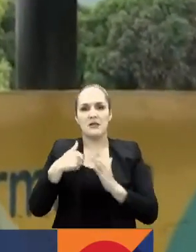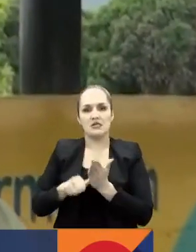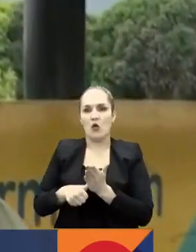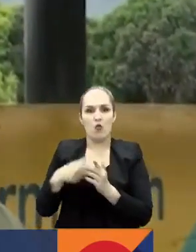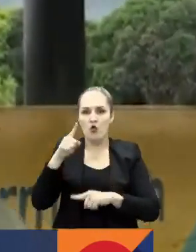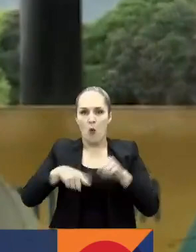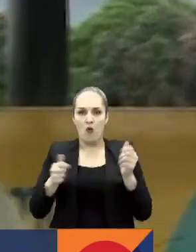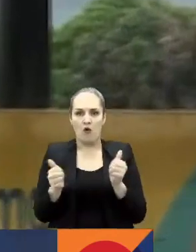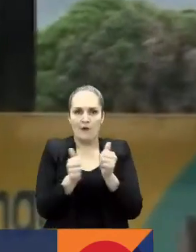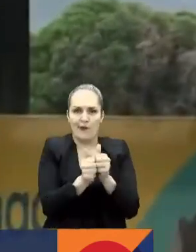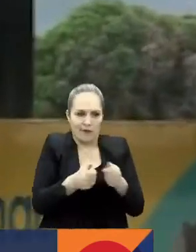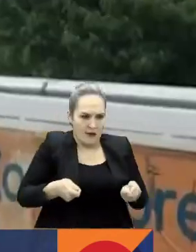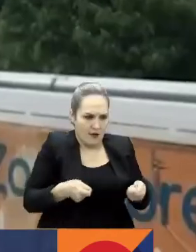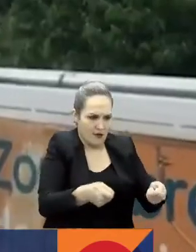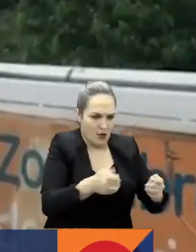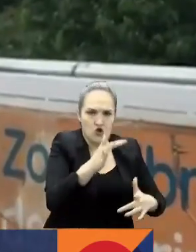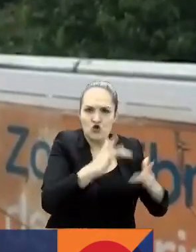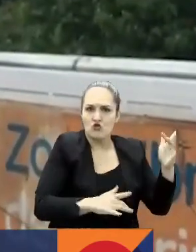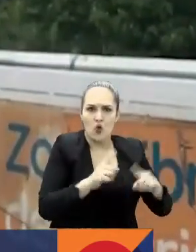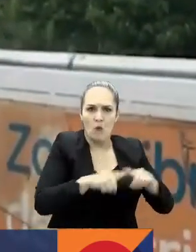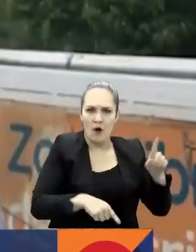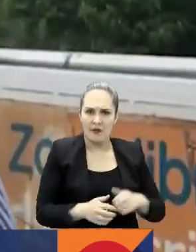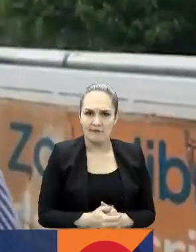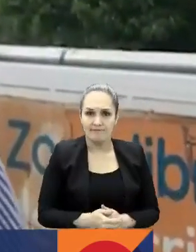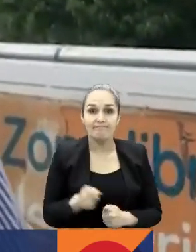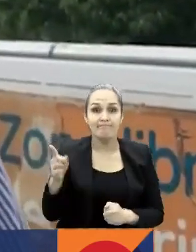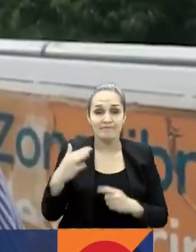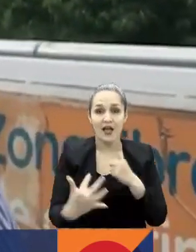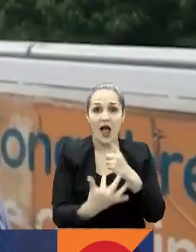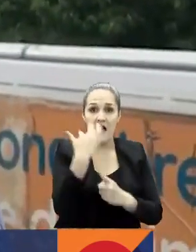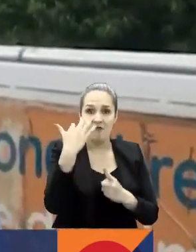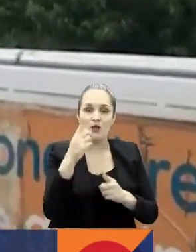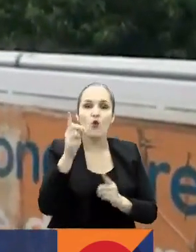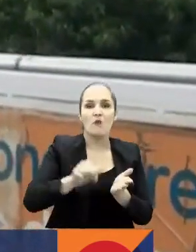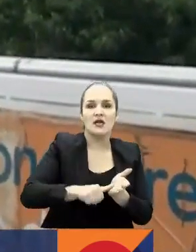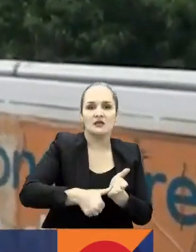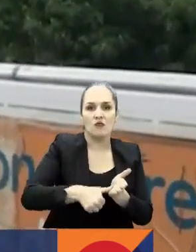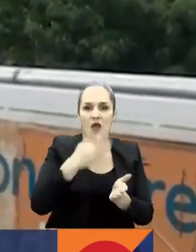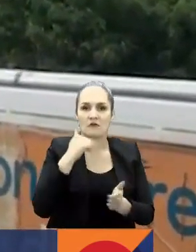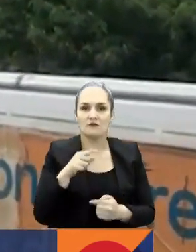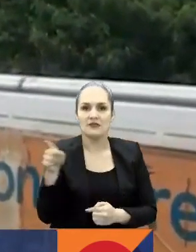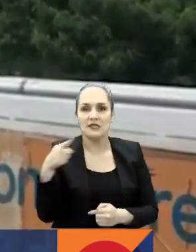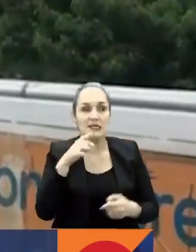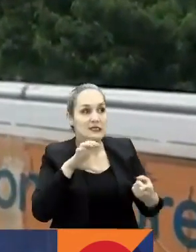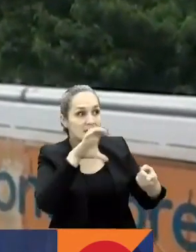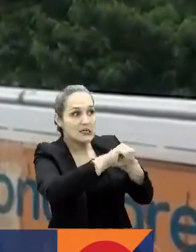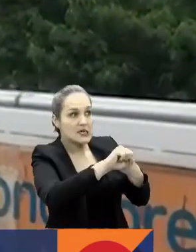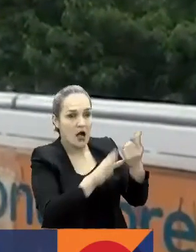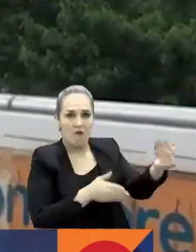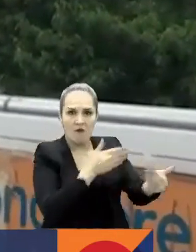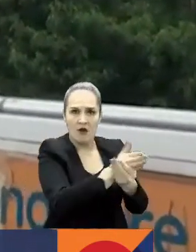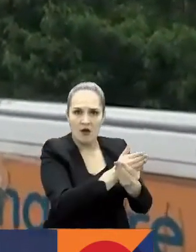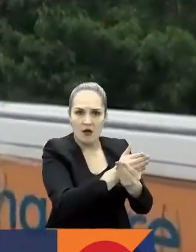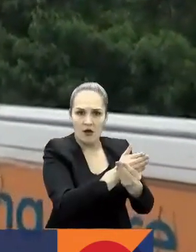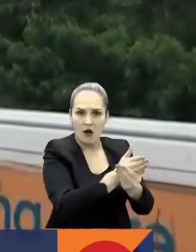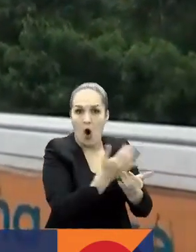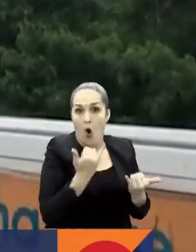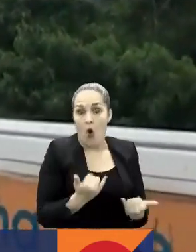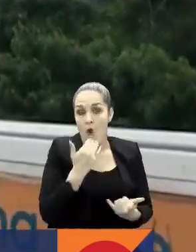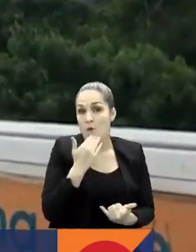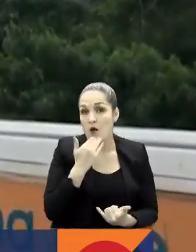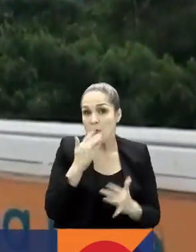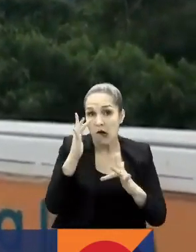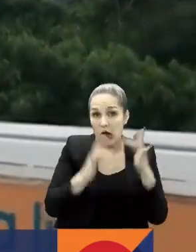impar y el mío es par. Están trancando por el número de la cédula, por la cita, pues no, si es impar y nos toca hoy no podemos pasar, eso